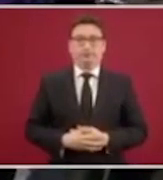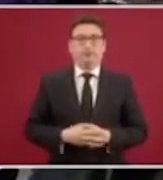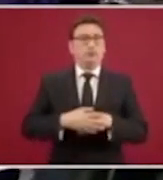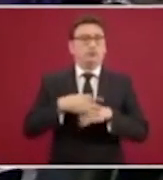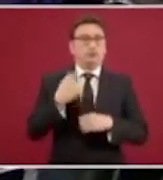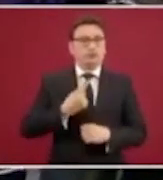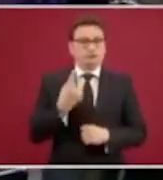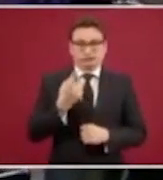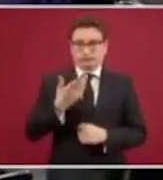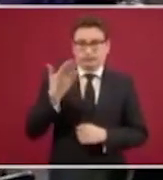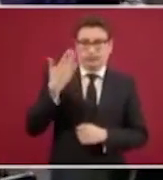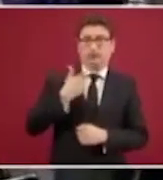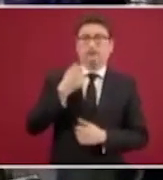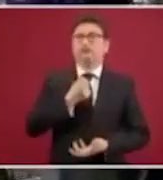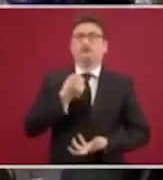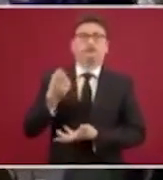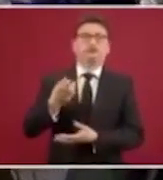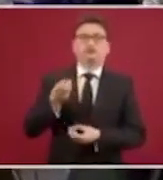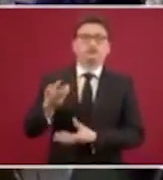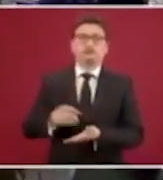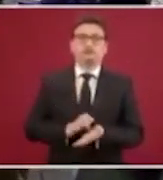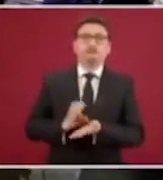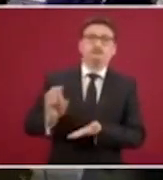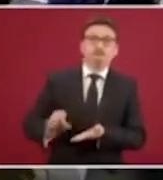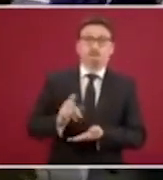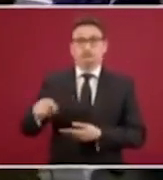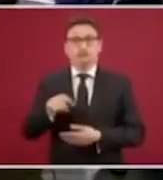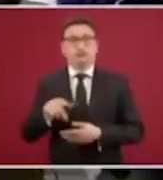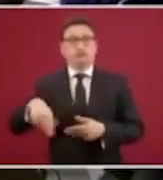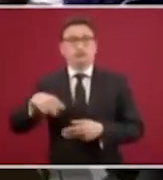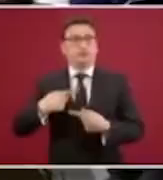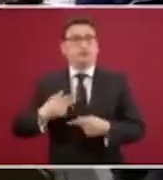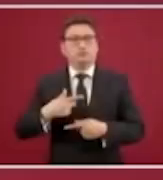porque se transferían fondos a fideicomisos